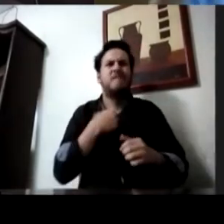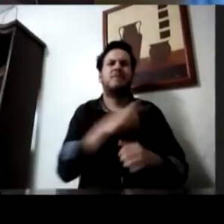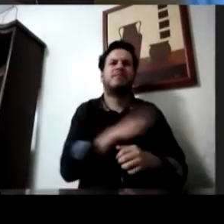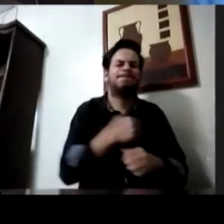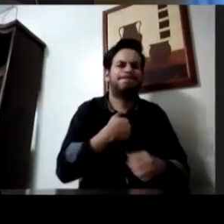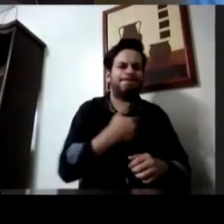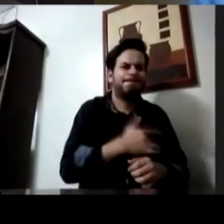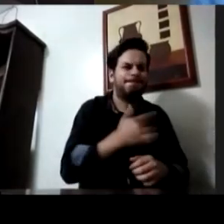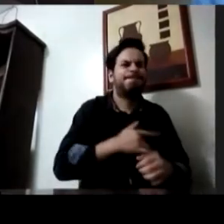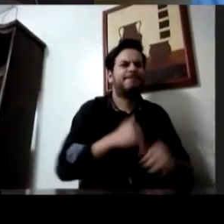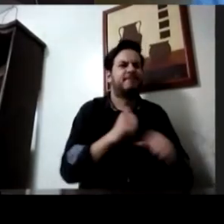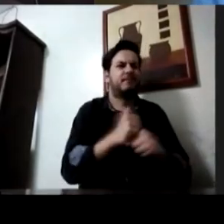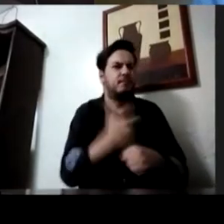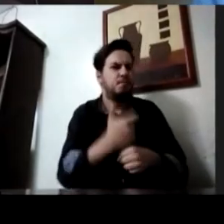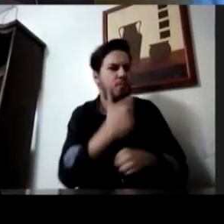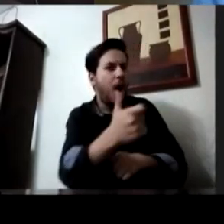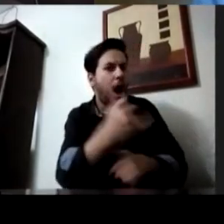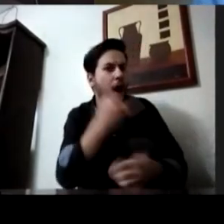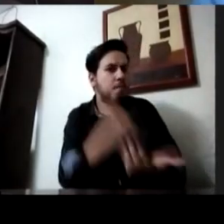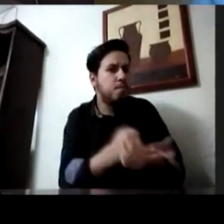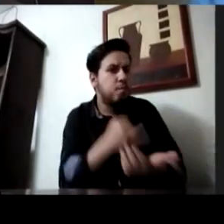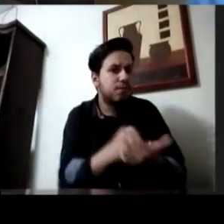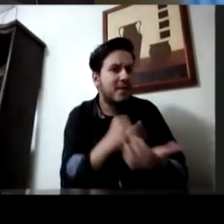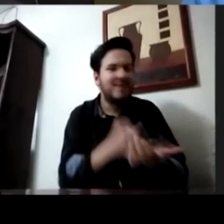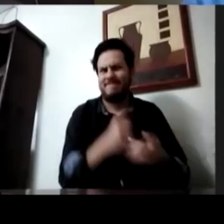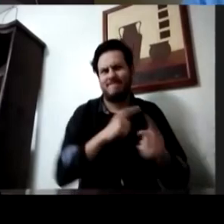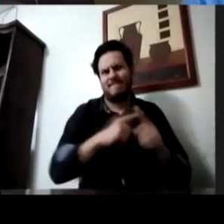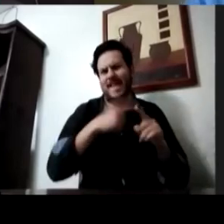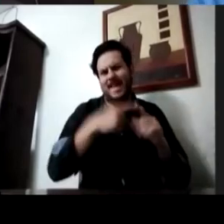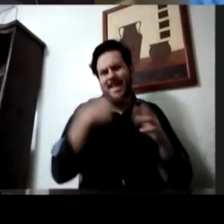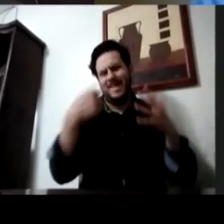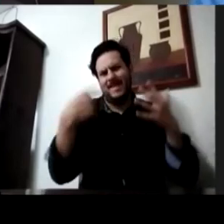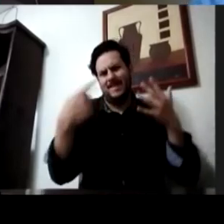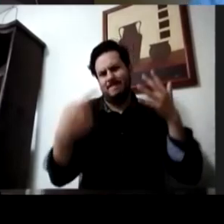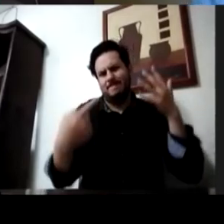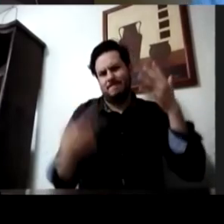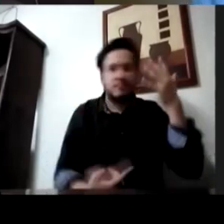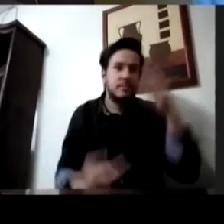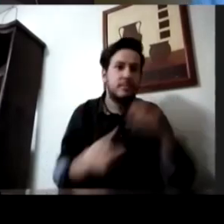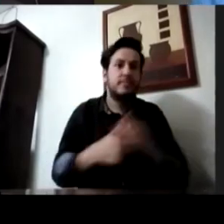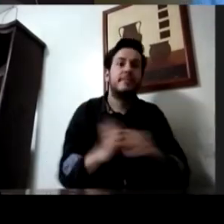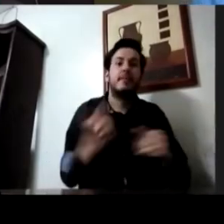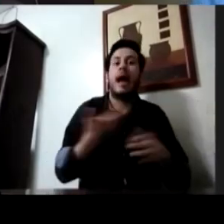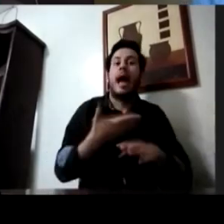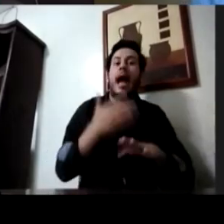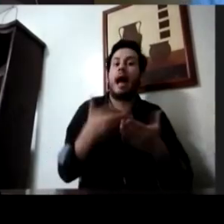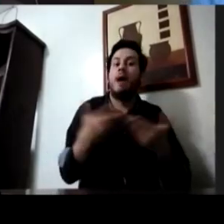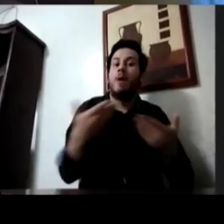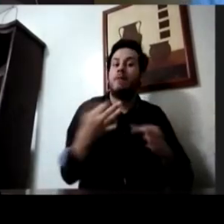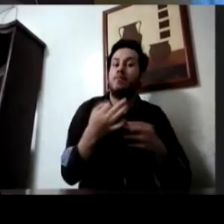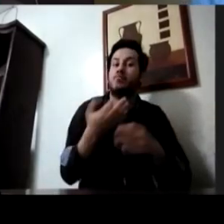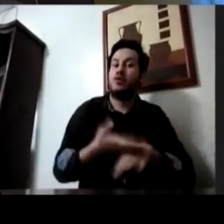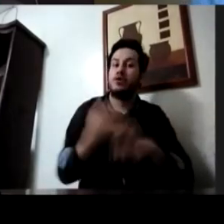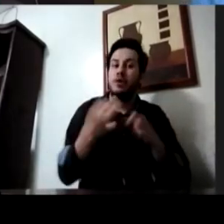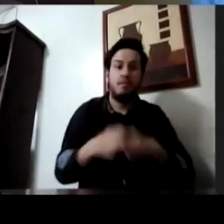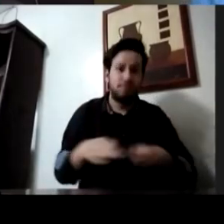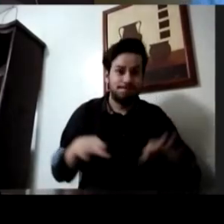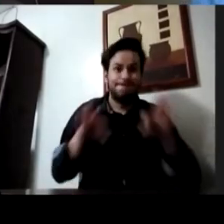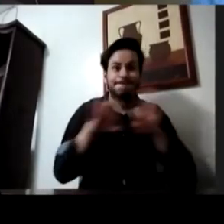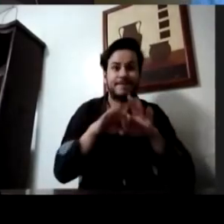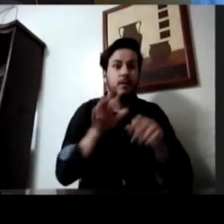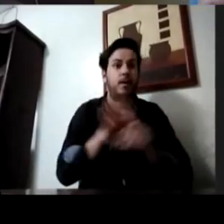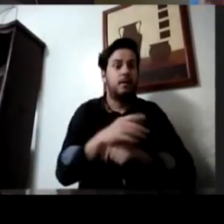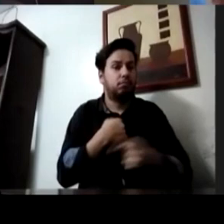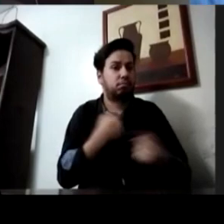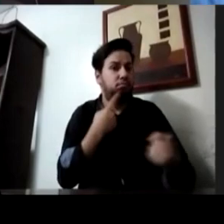pagando impuestos y lo demás. Entonces, eso es muy importante para ese tema, el tema del conversatorio del día de